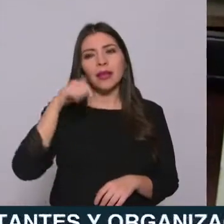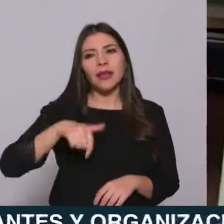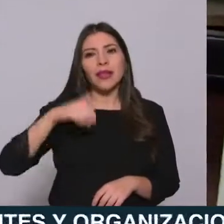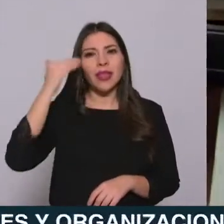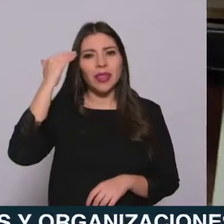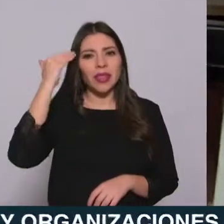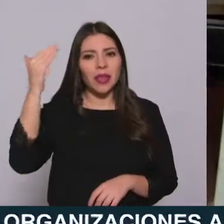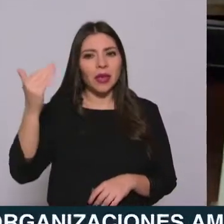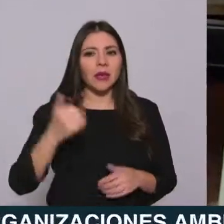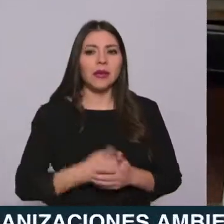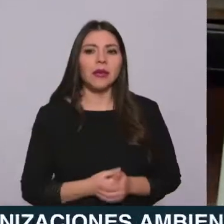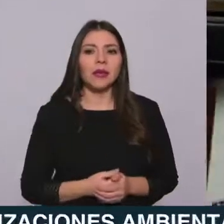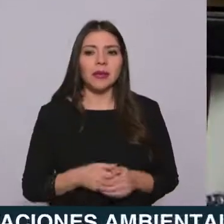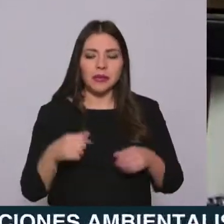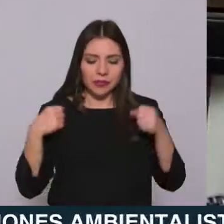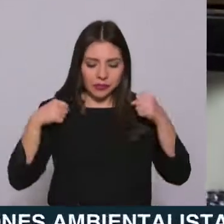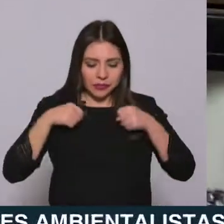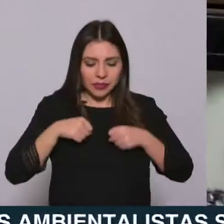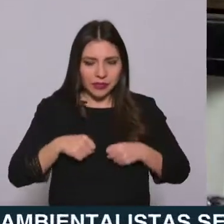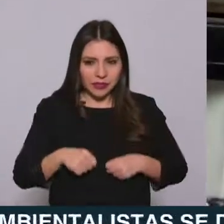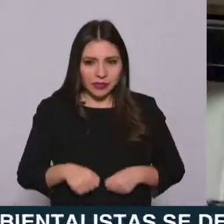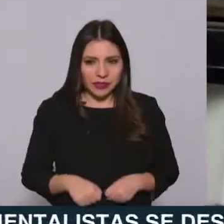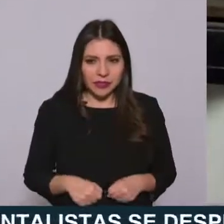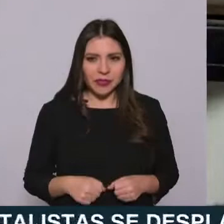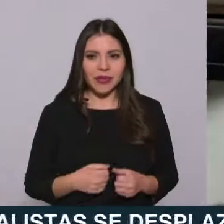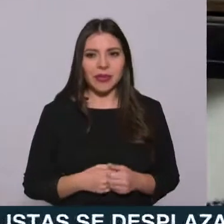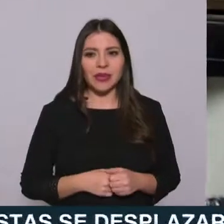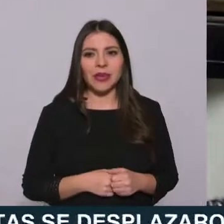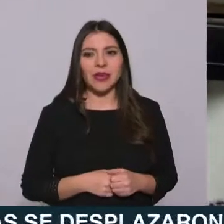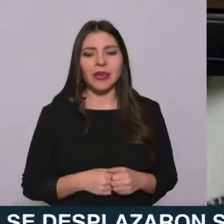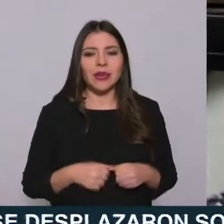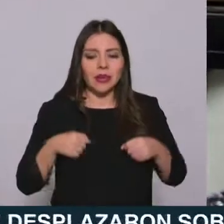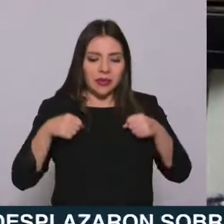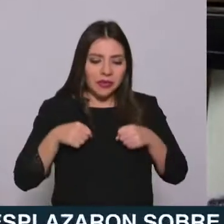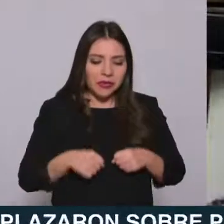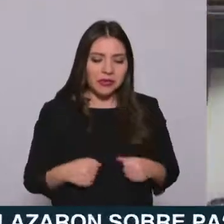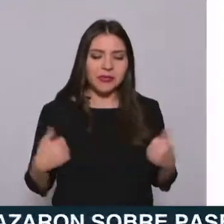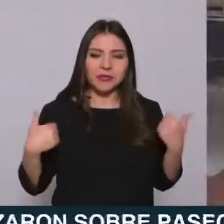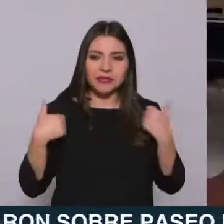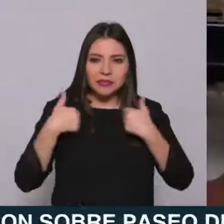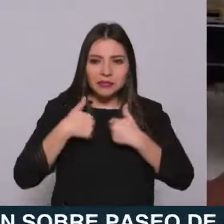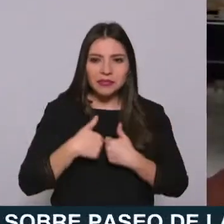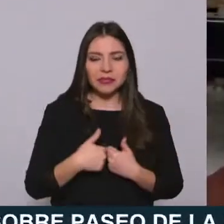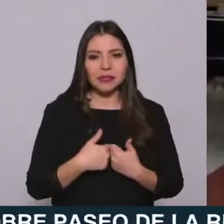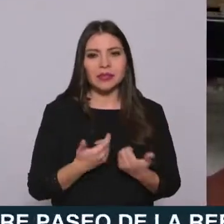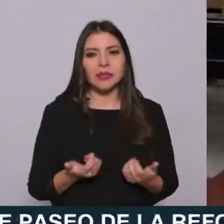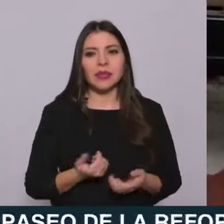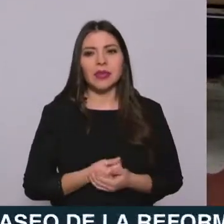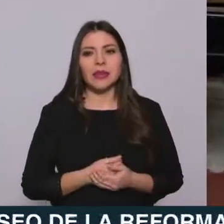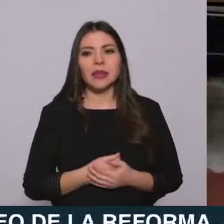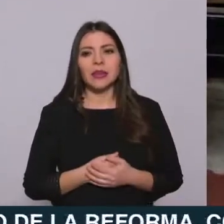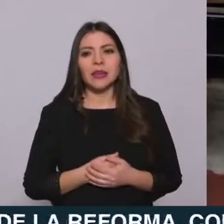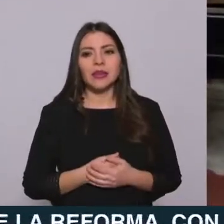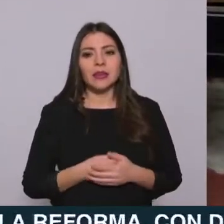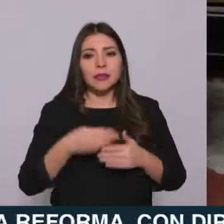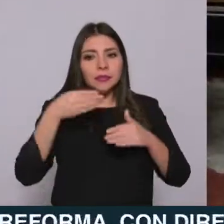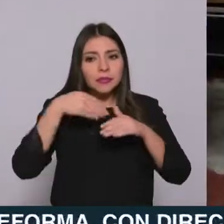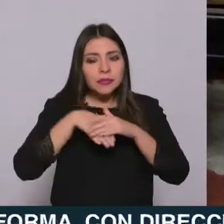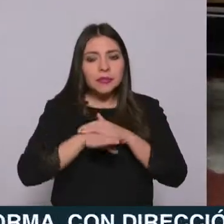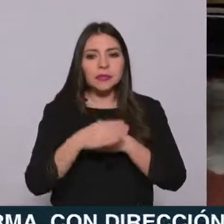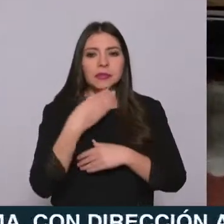nomás sus cobijas, sus suéteres, sus chamarras y pues adentro pues abrigamos